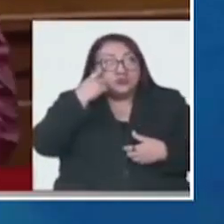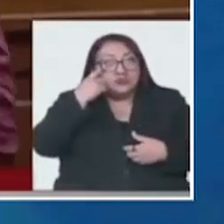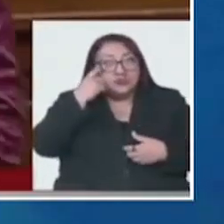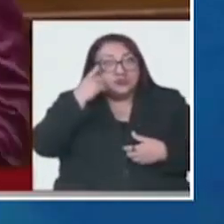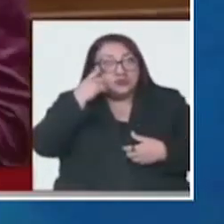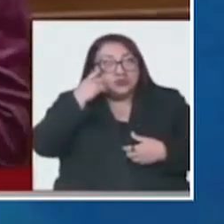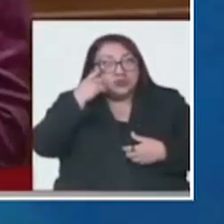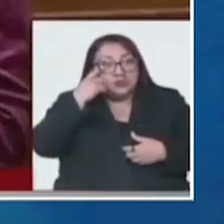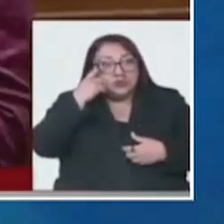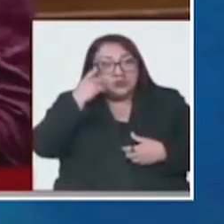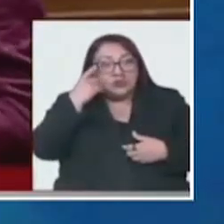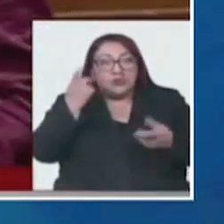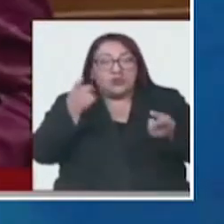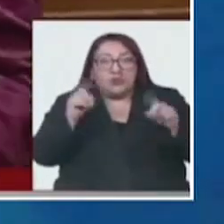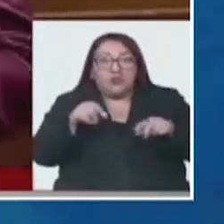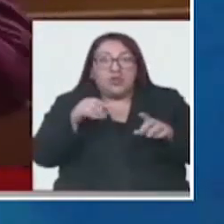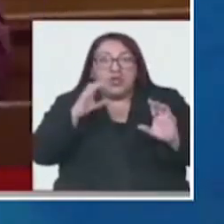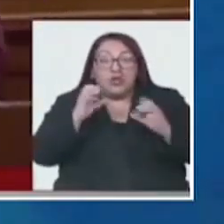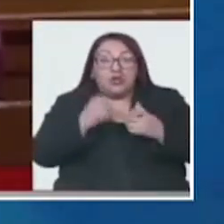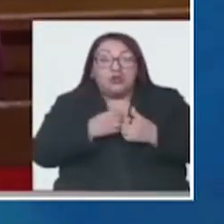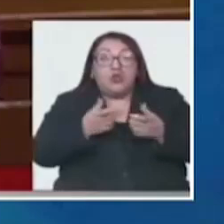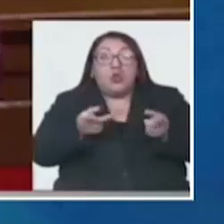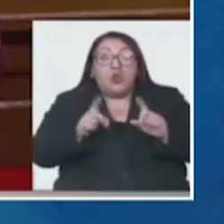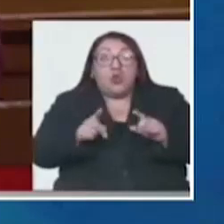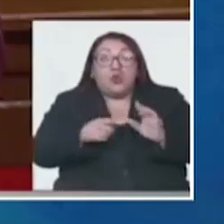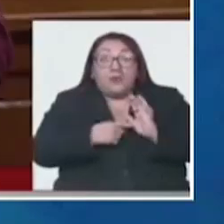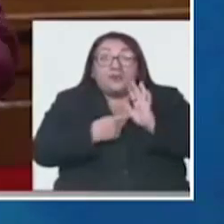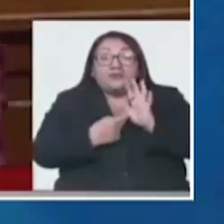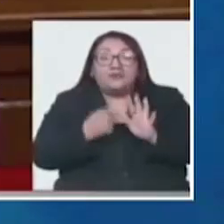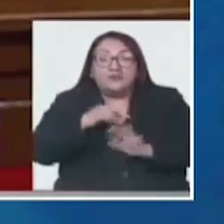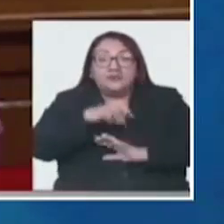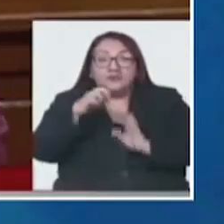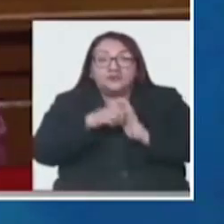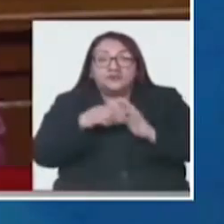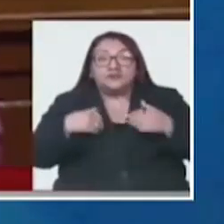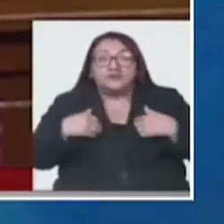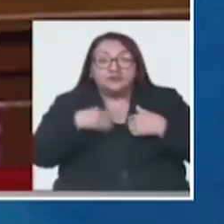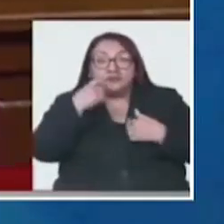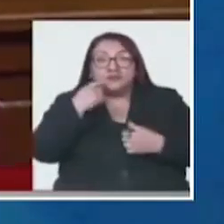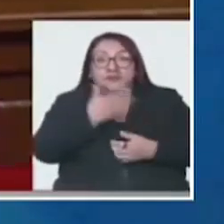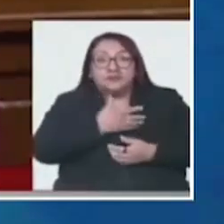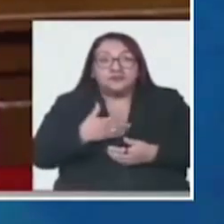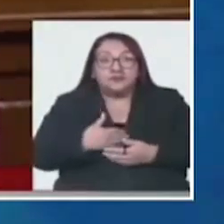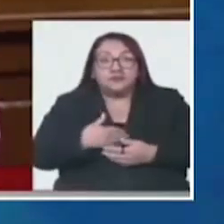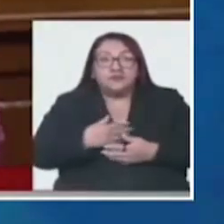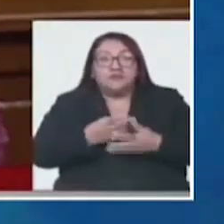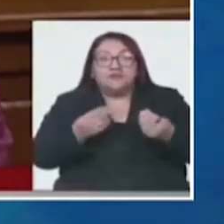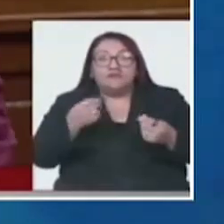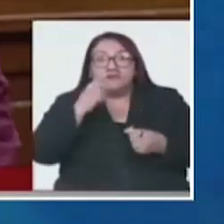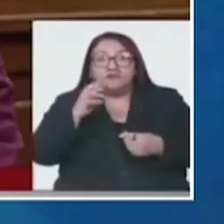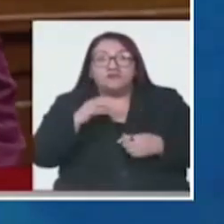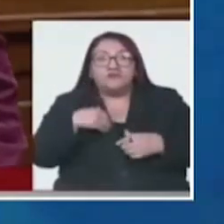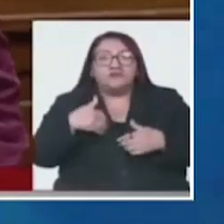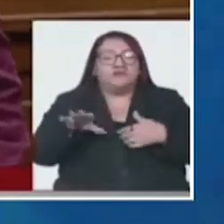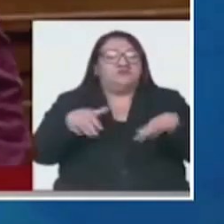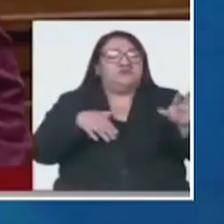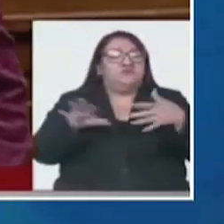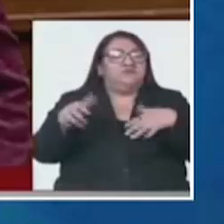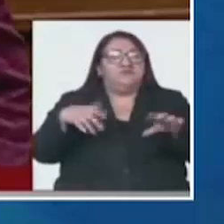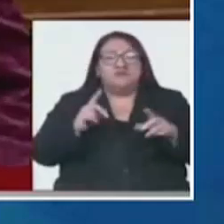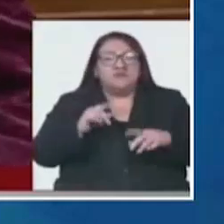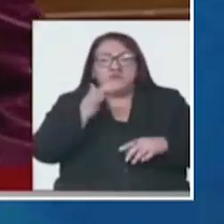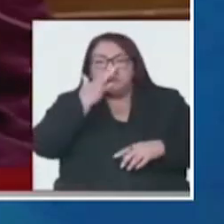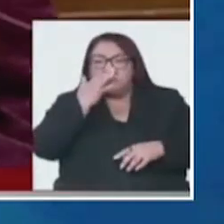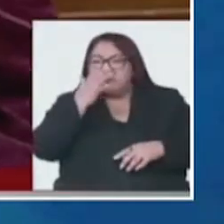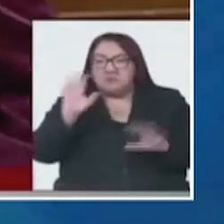beneficios sin contar su sueldo regular de 15 mil soles más gasolina, más